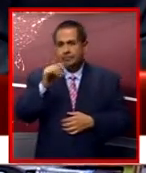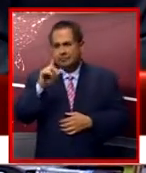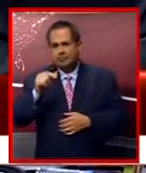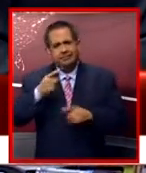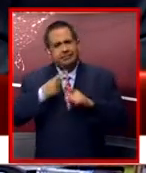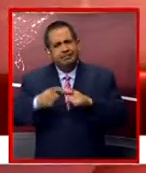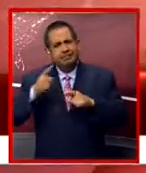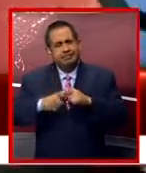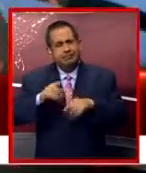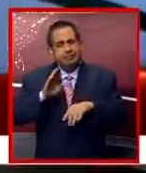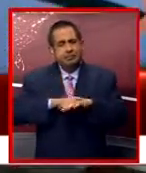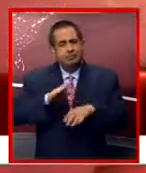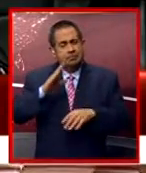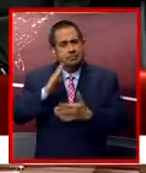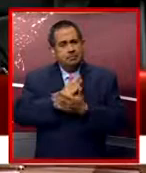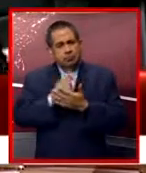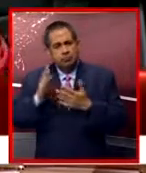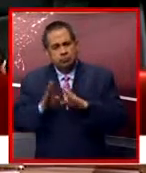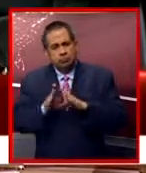los excedentes.